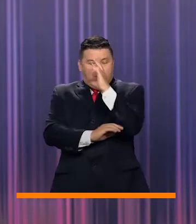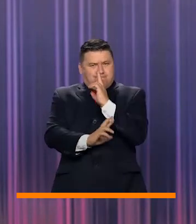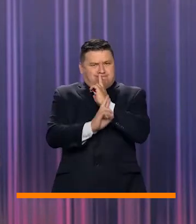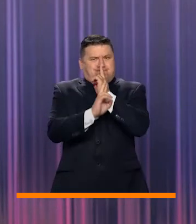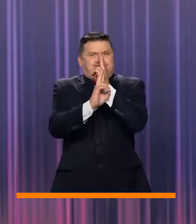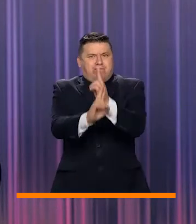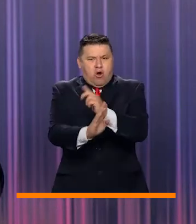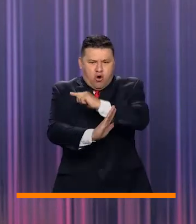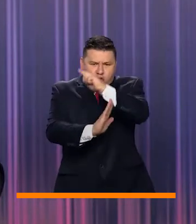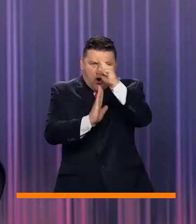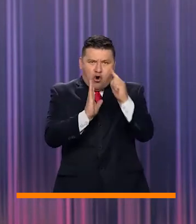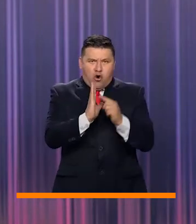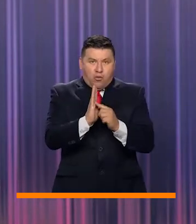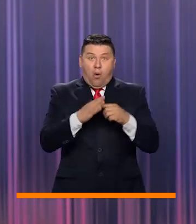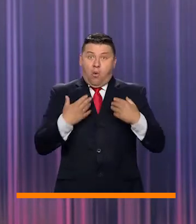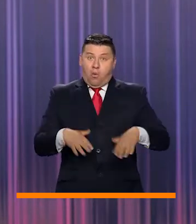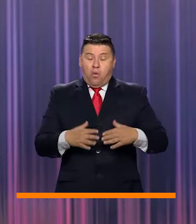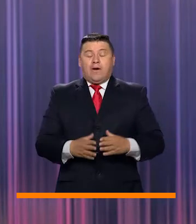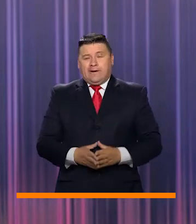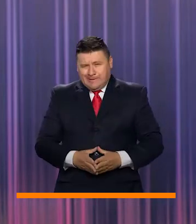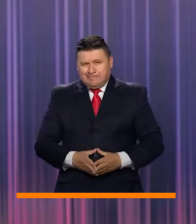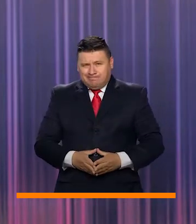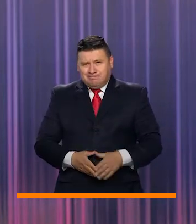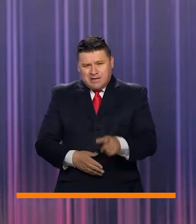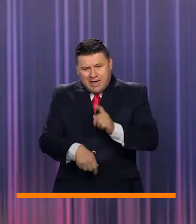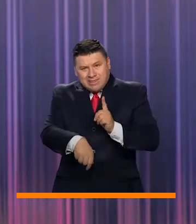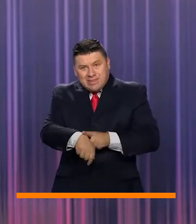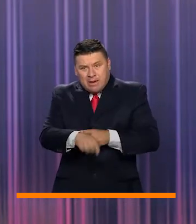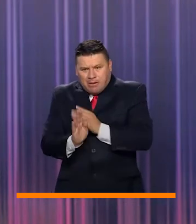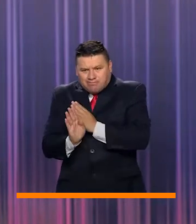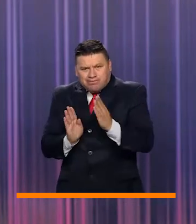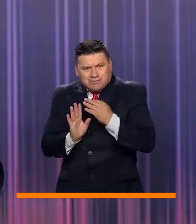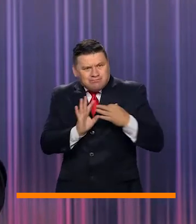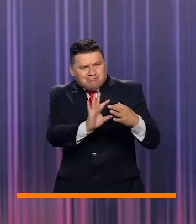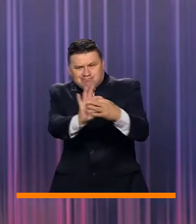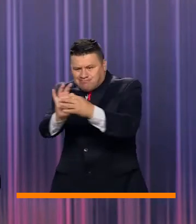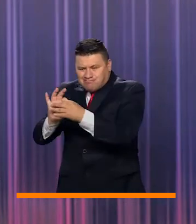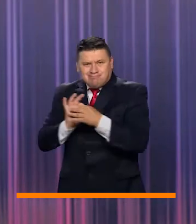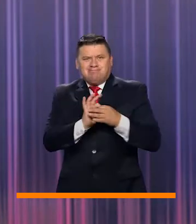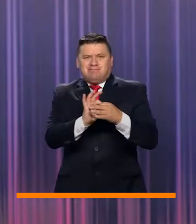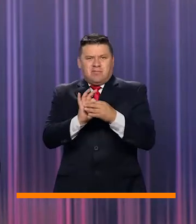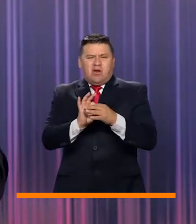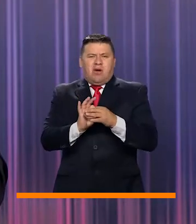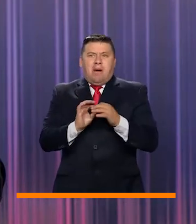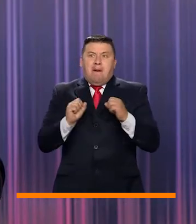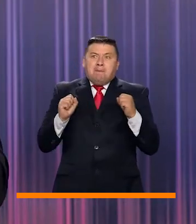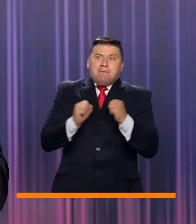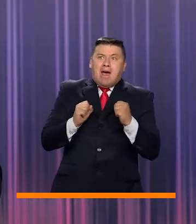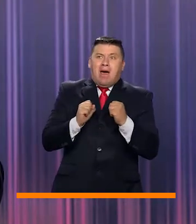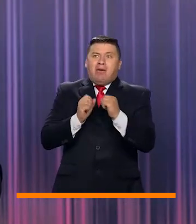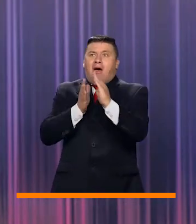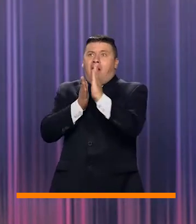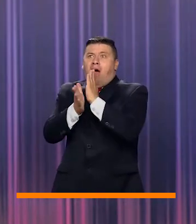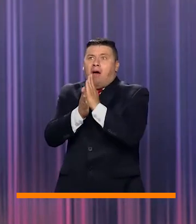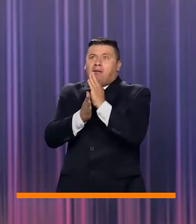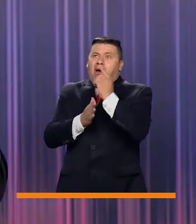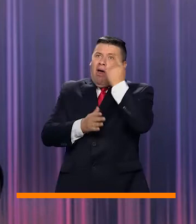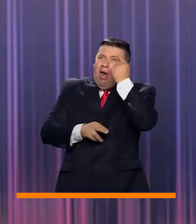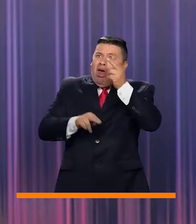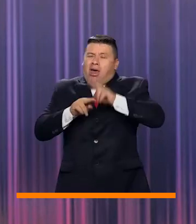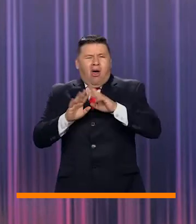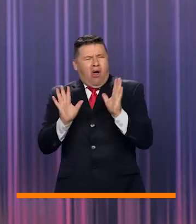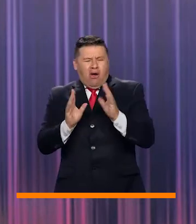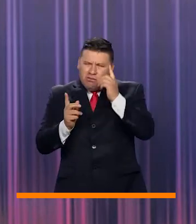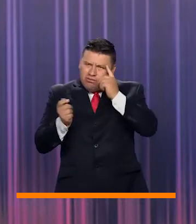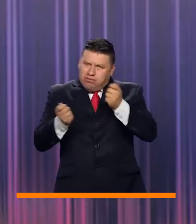respondamos integralmente a este desafío. Este es un momento para estar unidos, para no dejar que el miedo y la desinformación detengan nuestra